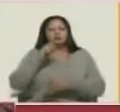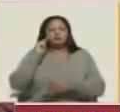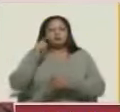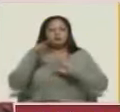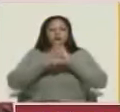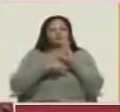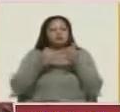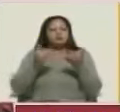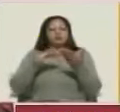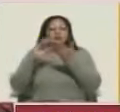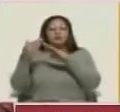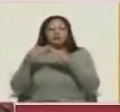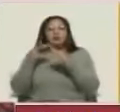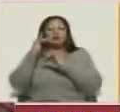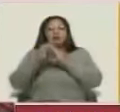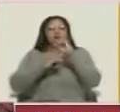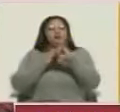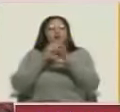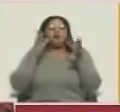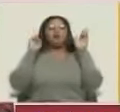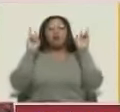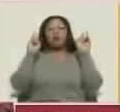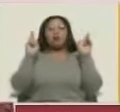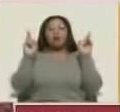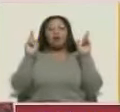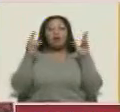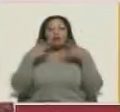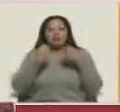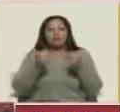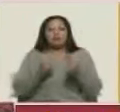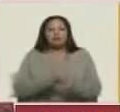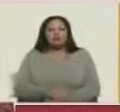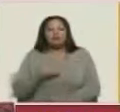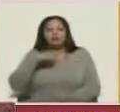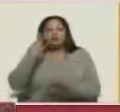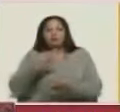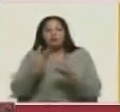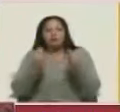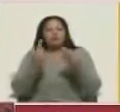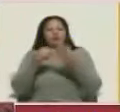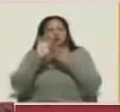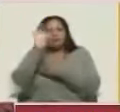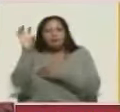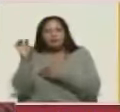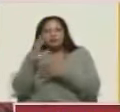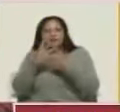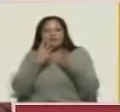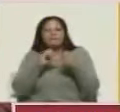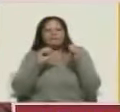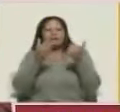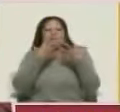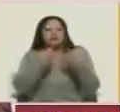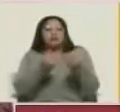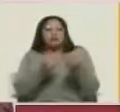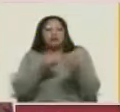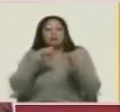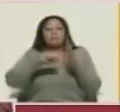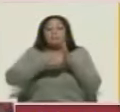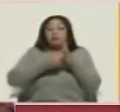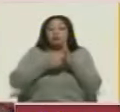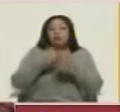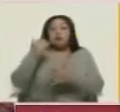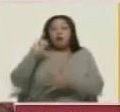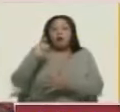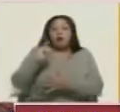lecciones que la comunidad internacional ojalá entienda. Yo estoy seguro que muchos países comienzan a entenderlo. Tienen presiones del imperialismo